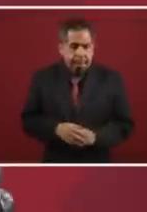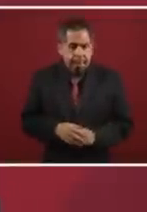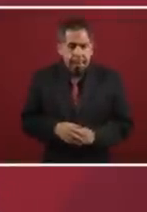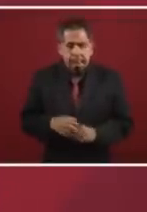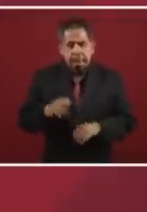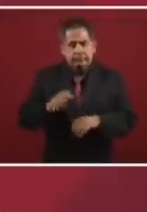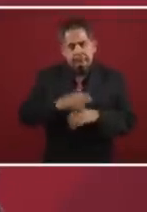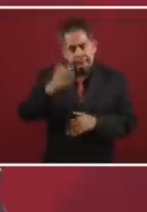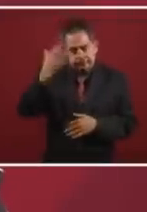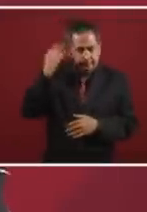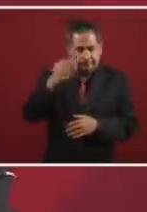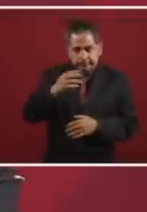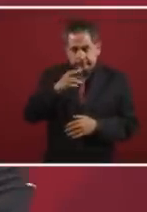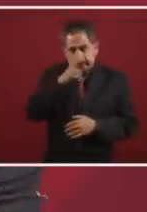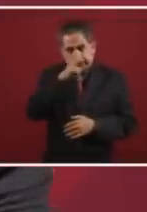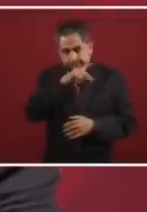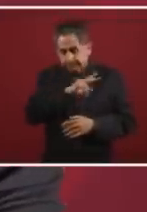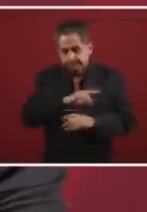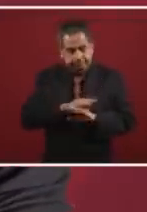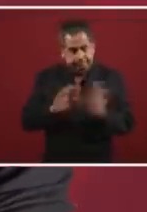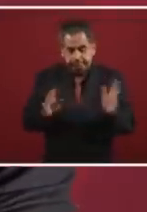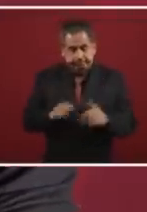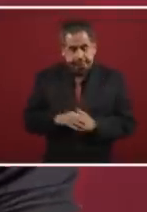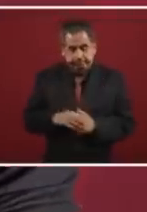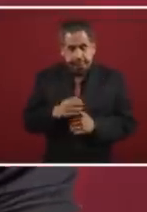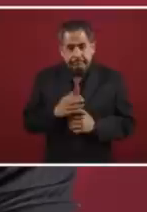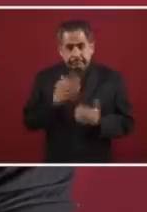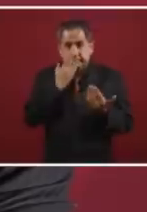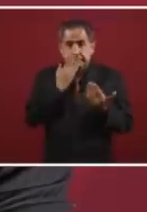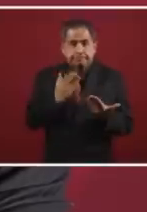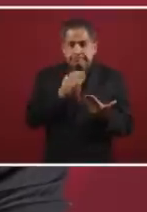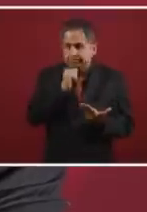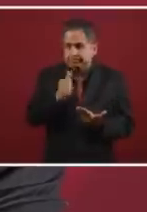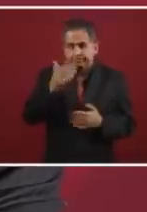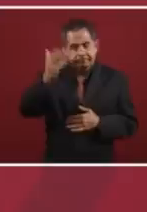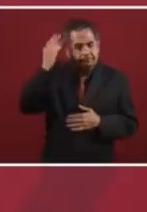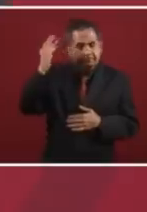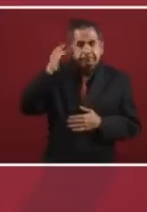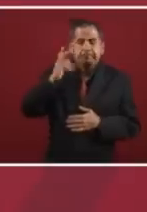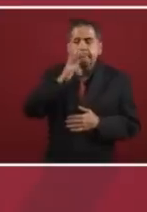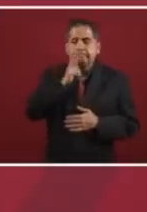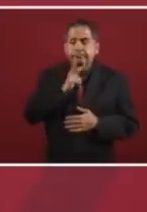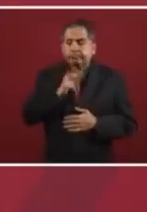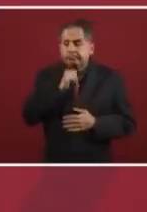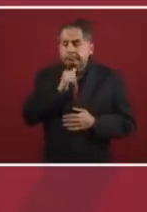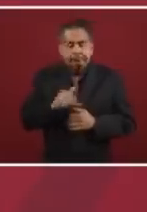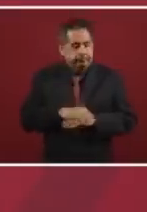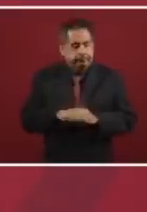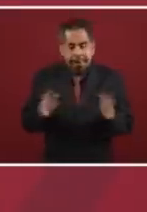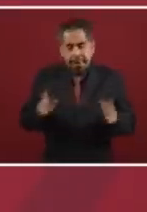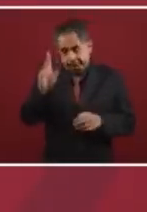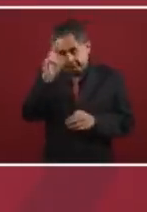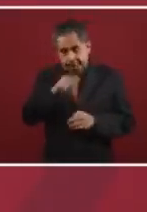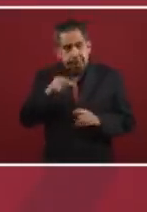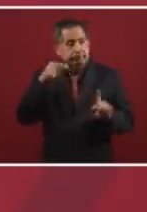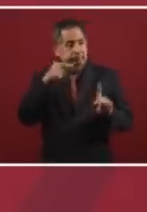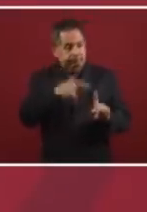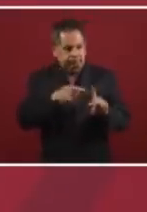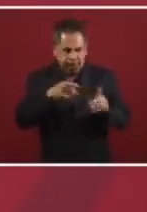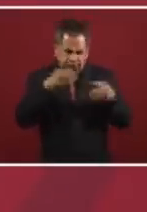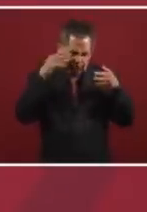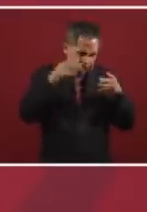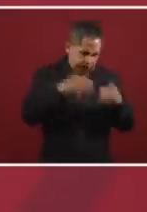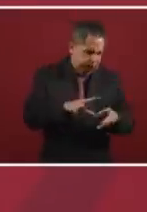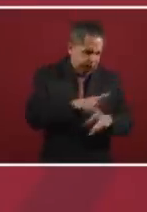dejaron una grave crisis de producción petrolera y él está metido